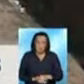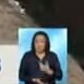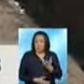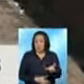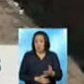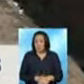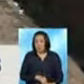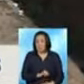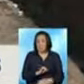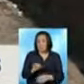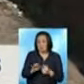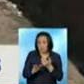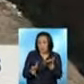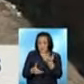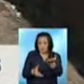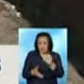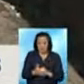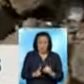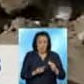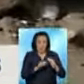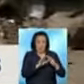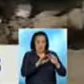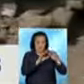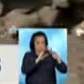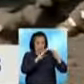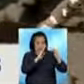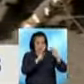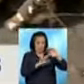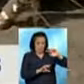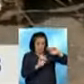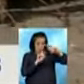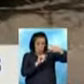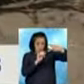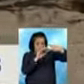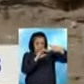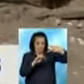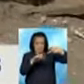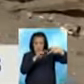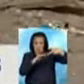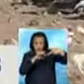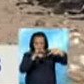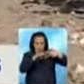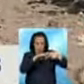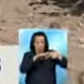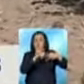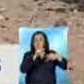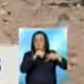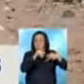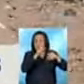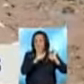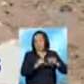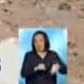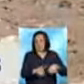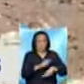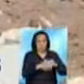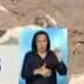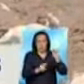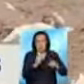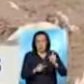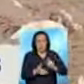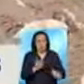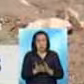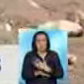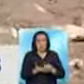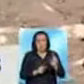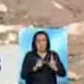izquierda. Los primeros pisos están sepultados. Las personas afortunadamente lograron salir a tiempo. No se han registrado